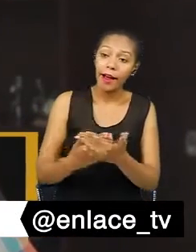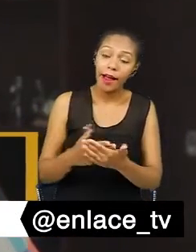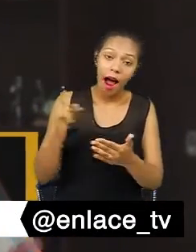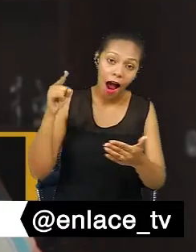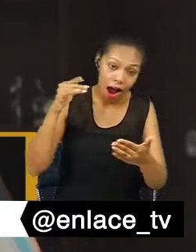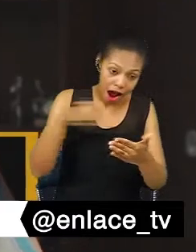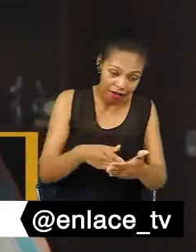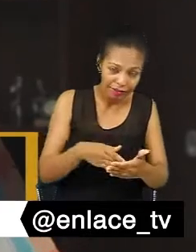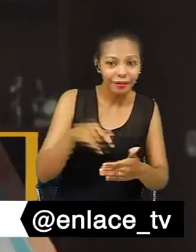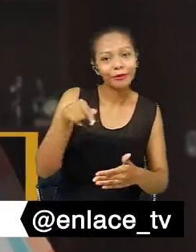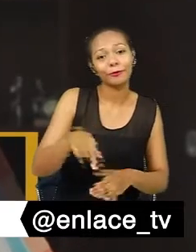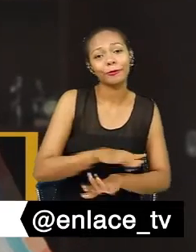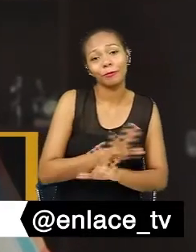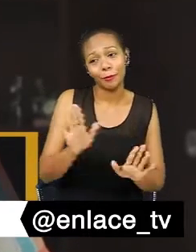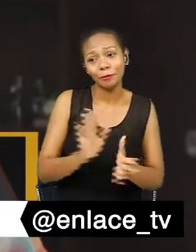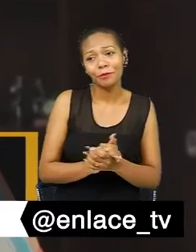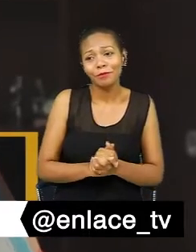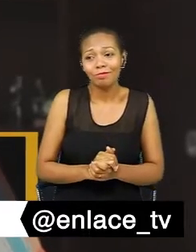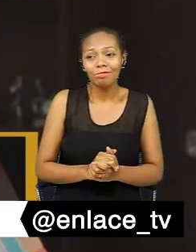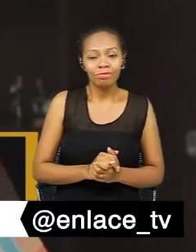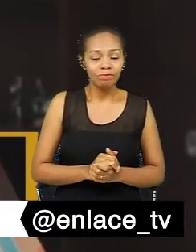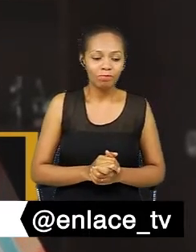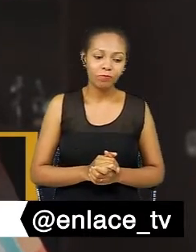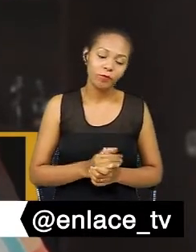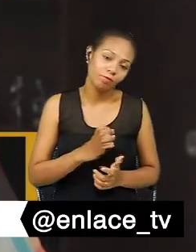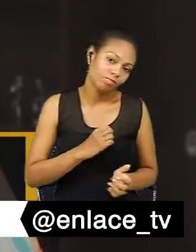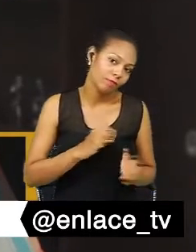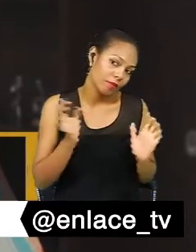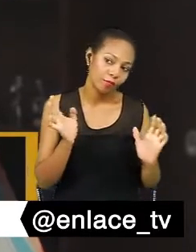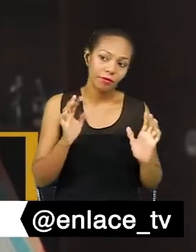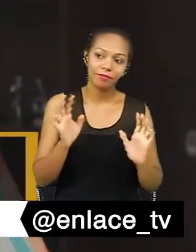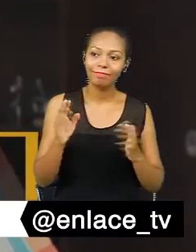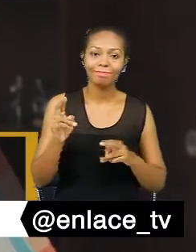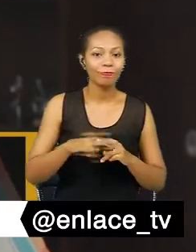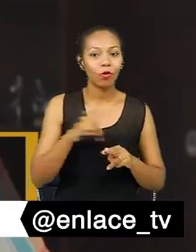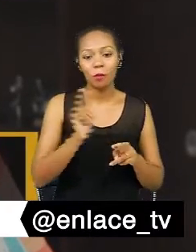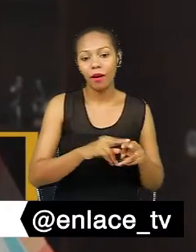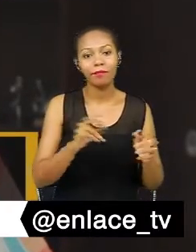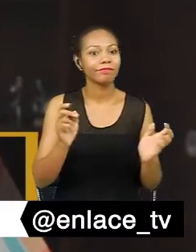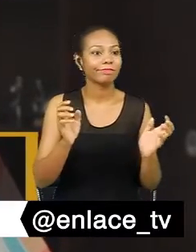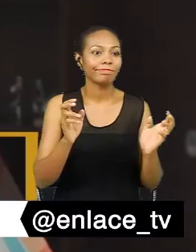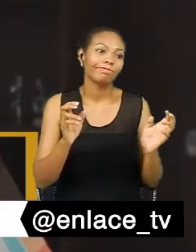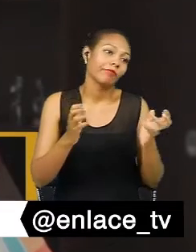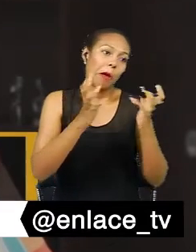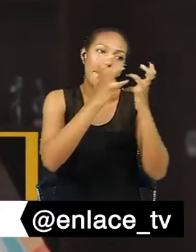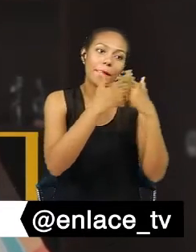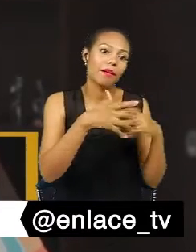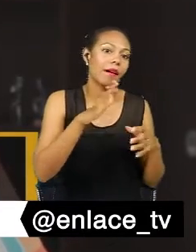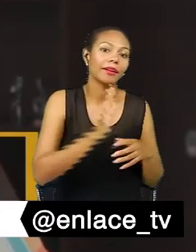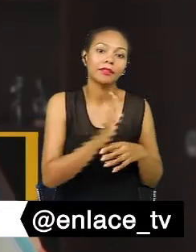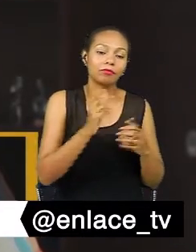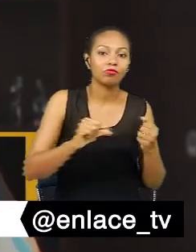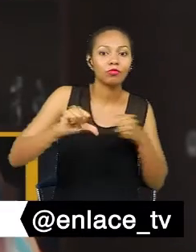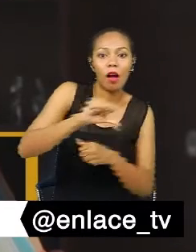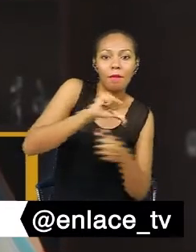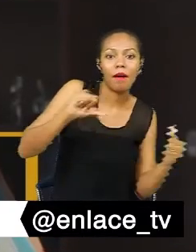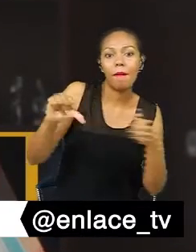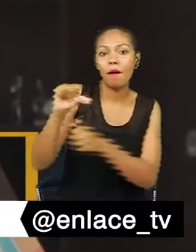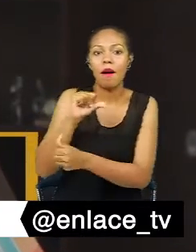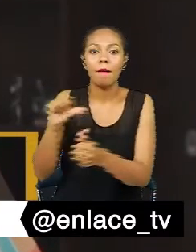hoy. Infortunadamente la dinámica es así, las empresas viven en constante movimiento